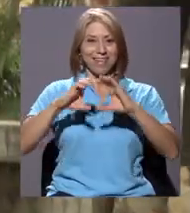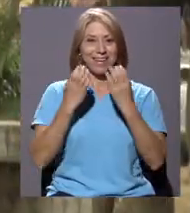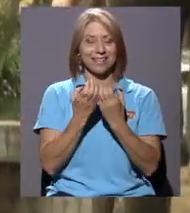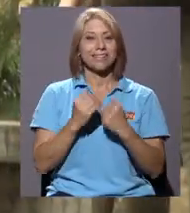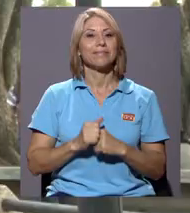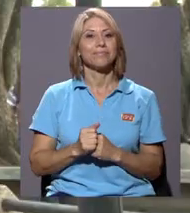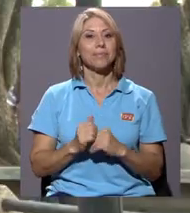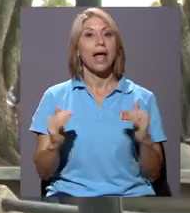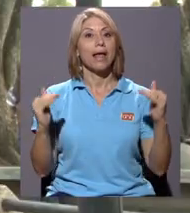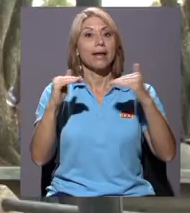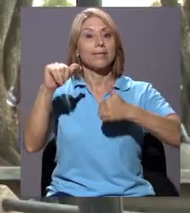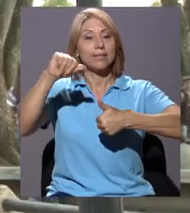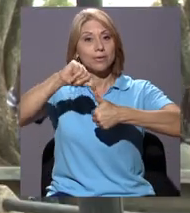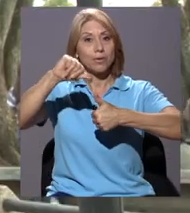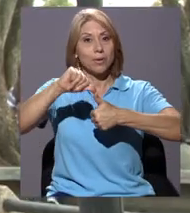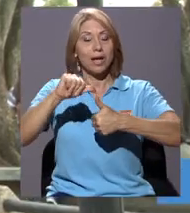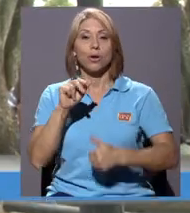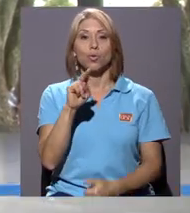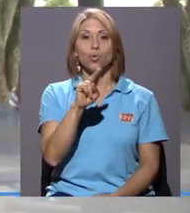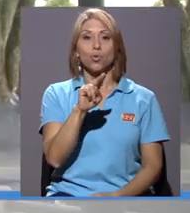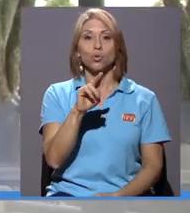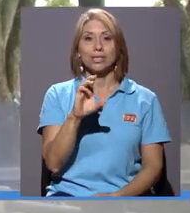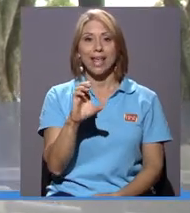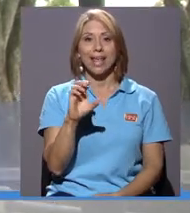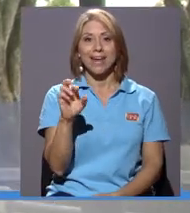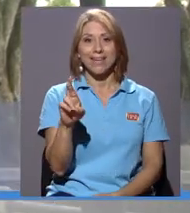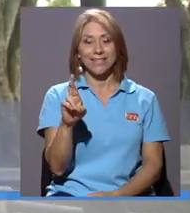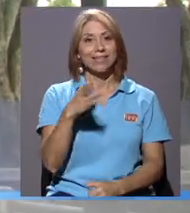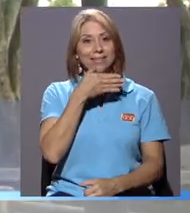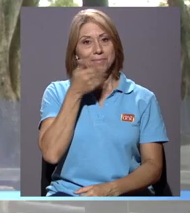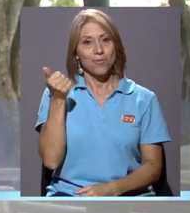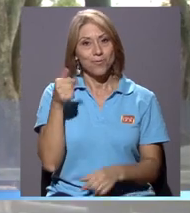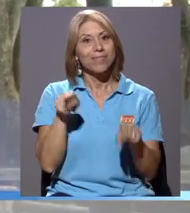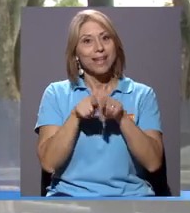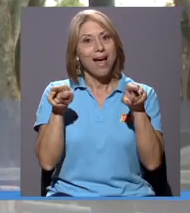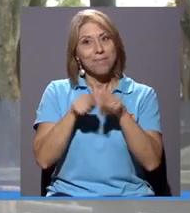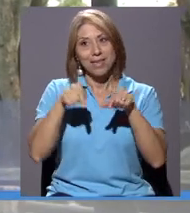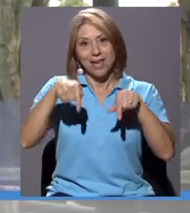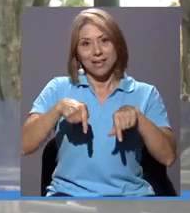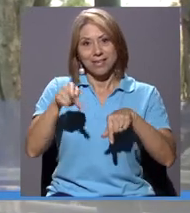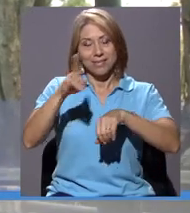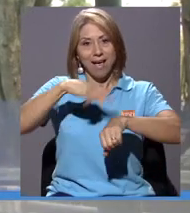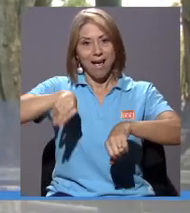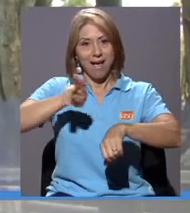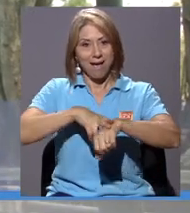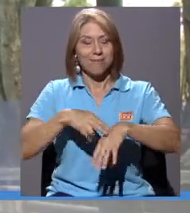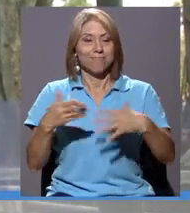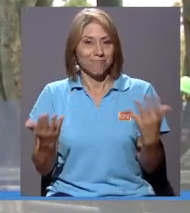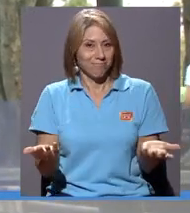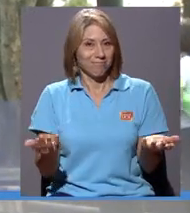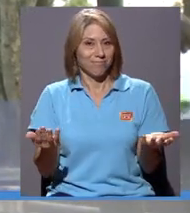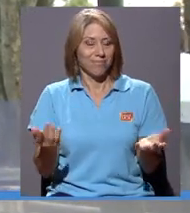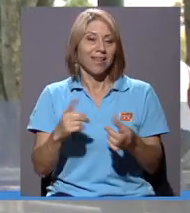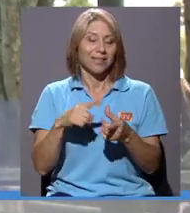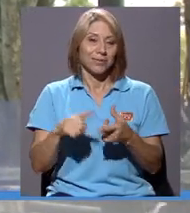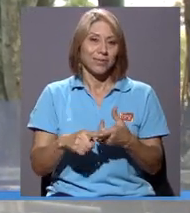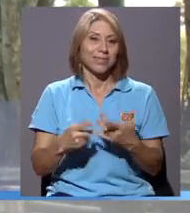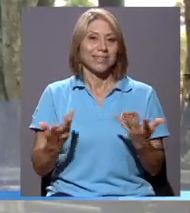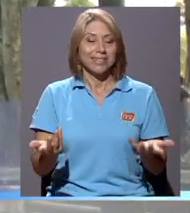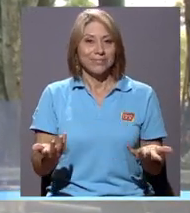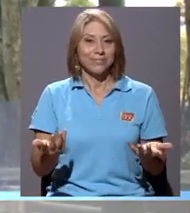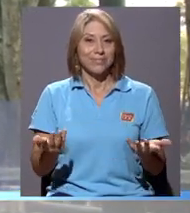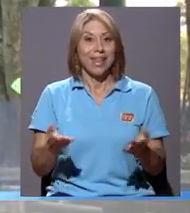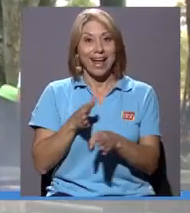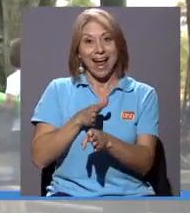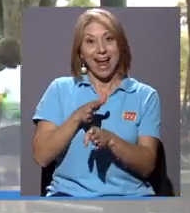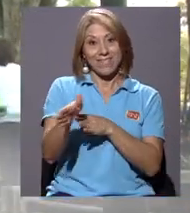centroamericano incluso la UCR es la mejor y a nivel nacional también, por supuesto. Entonces, más que todo, bueno, pues además la